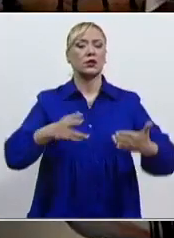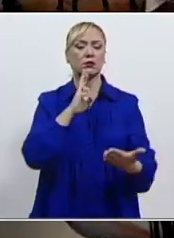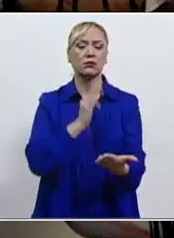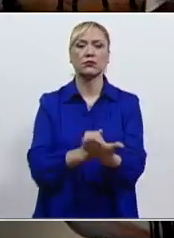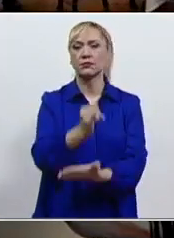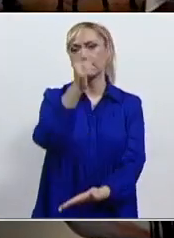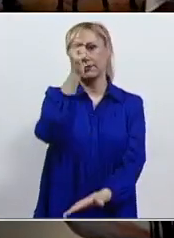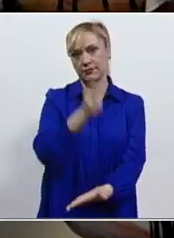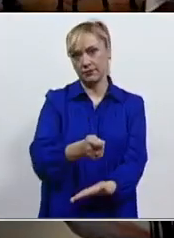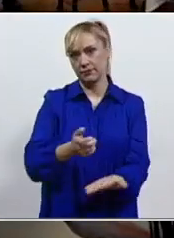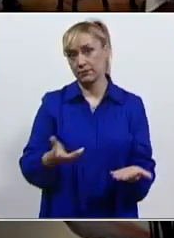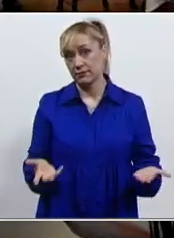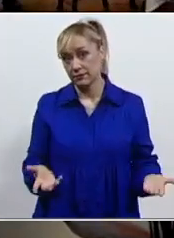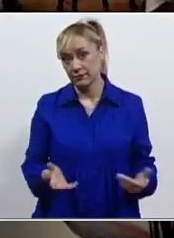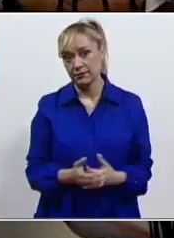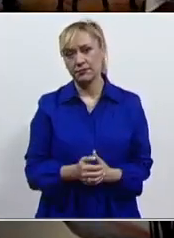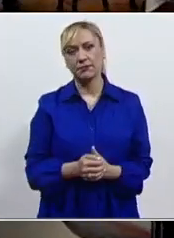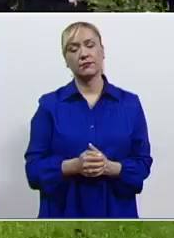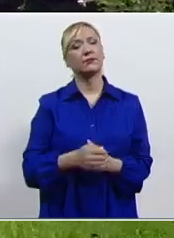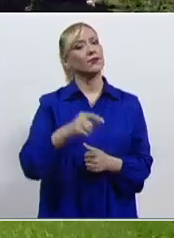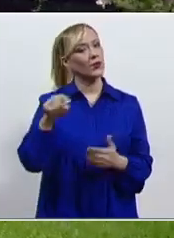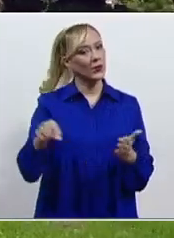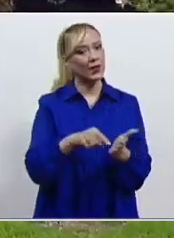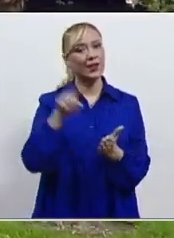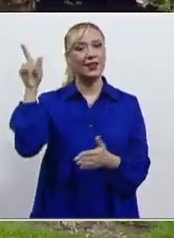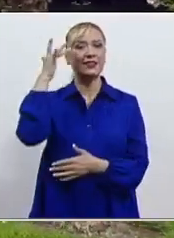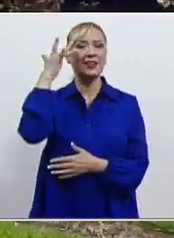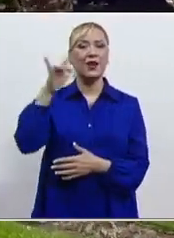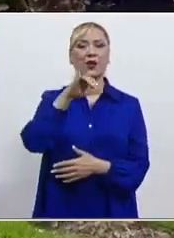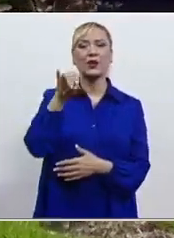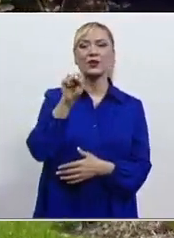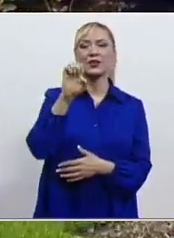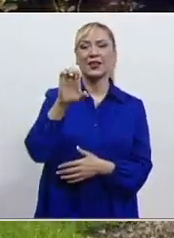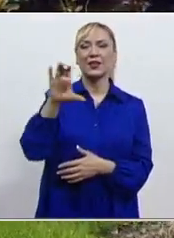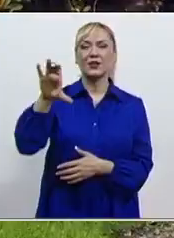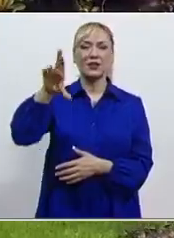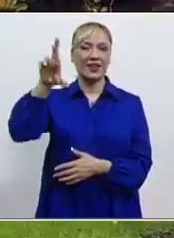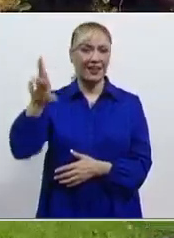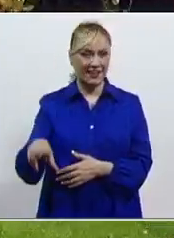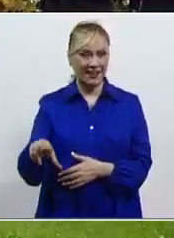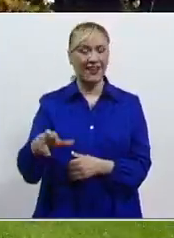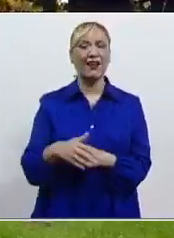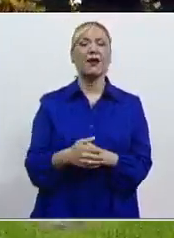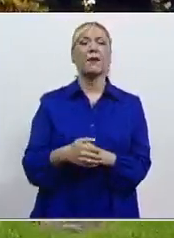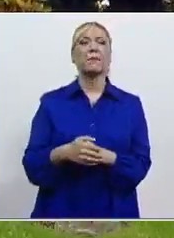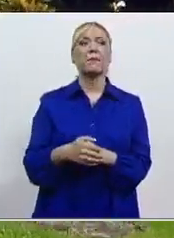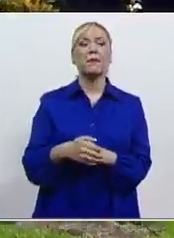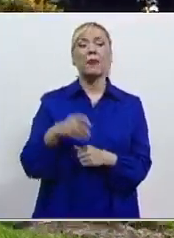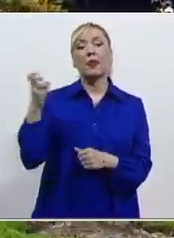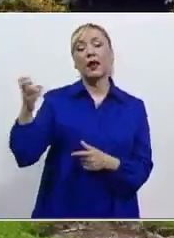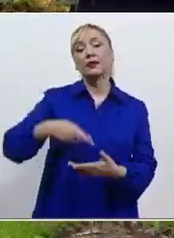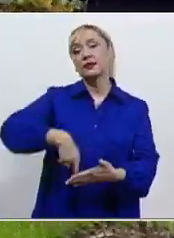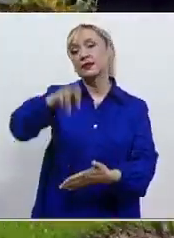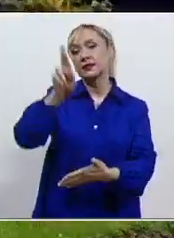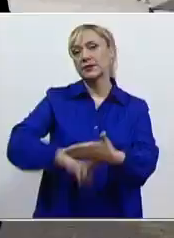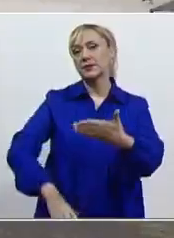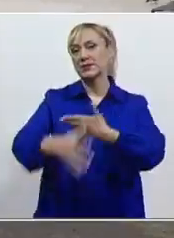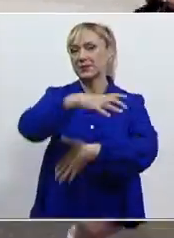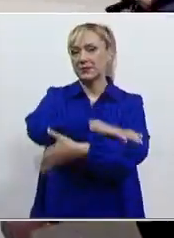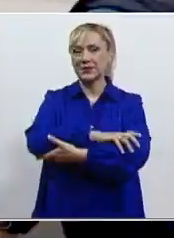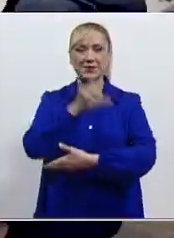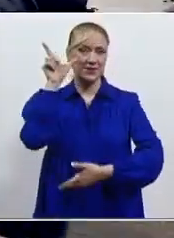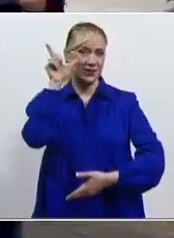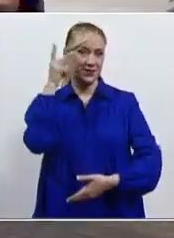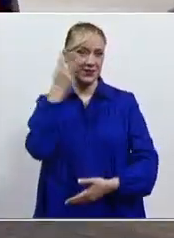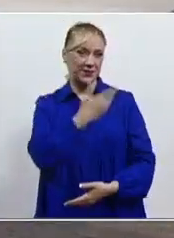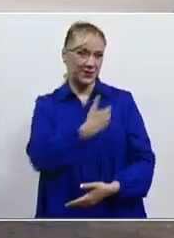Y en este acto que se llevó a cabo en San José, Costa Rica, la ministra presidenta Norma Lucía Piña firmó un convenio de colaboración cuyo propósito